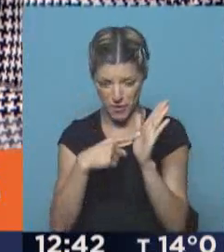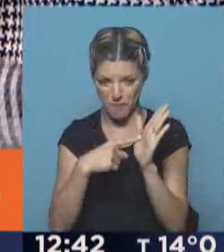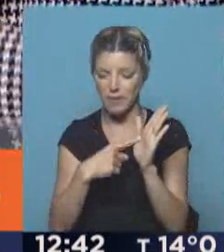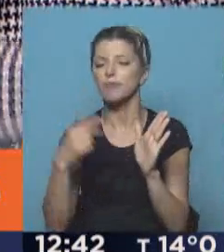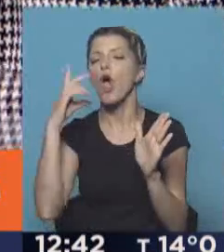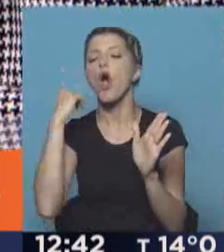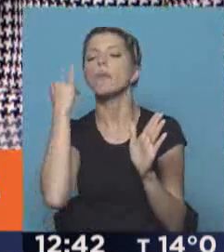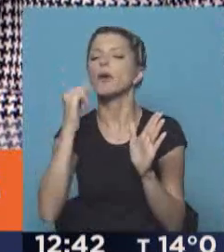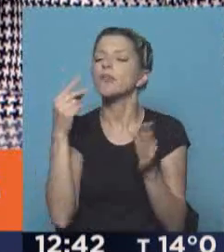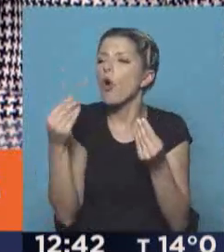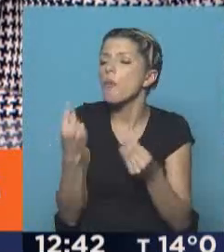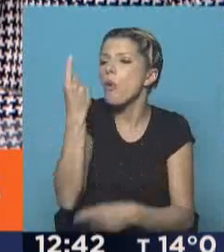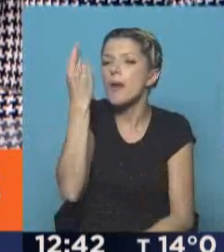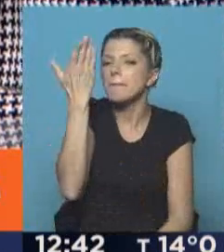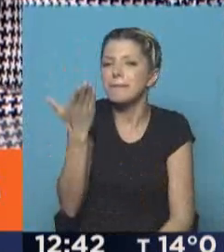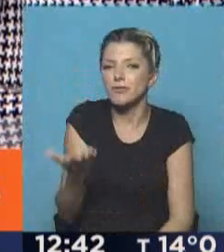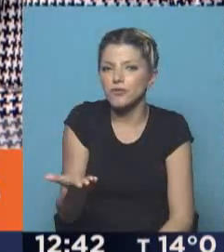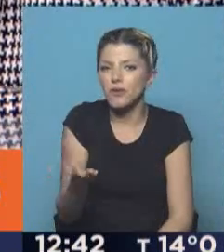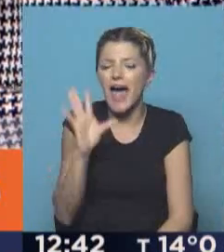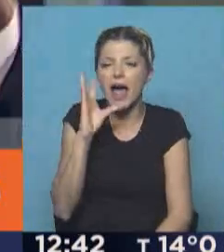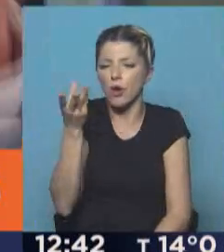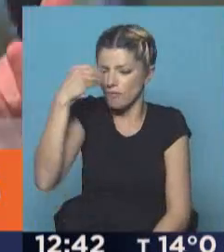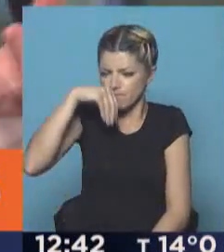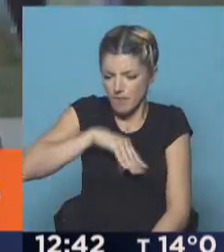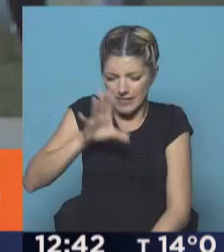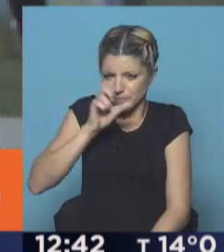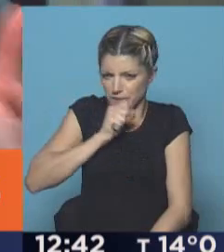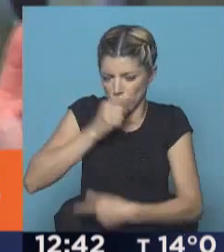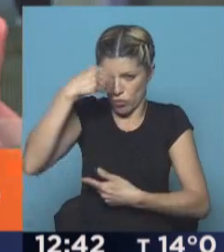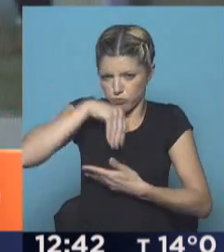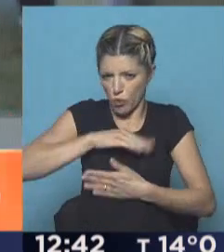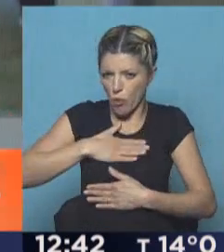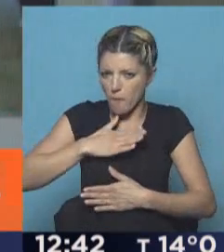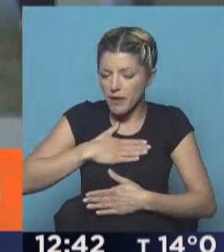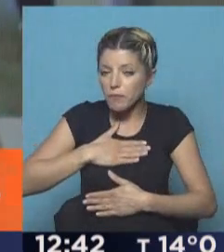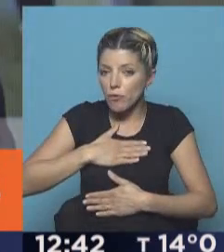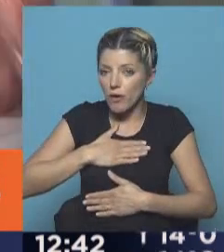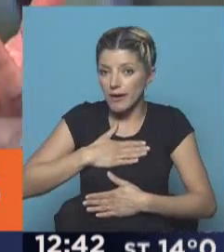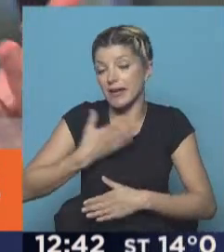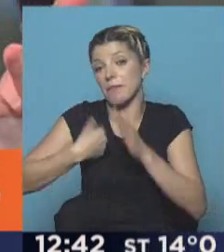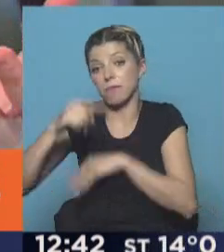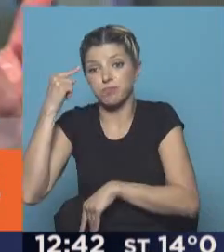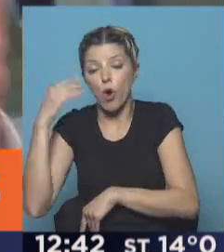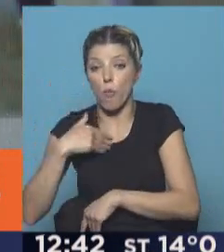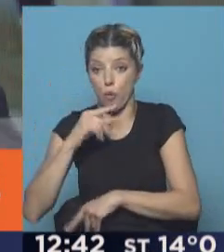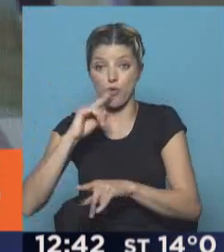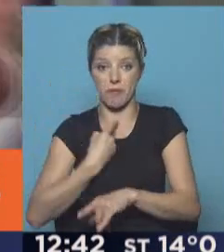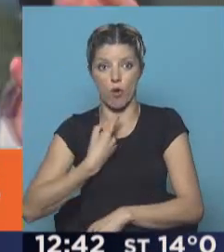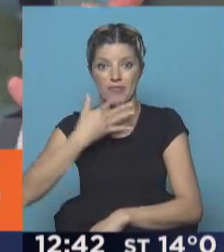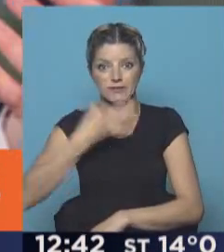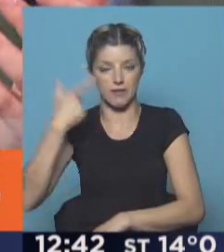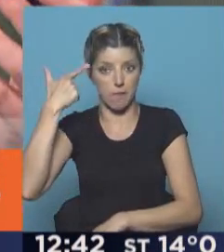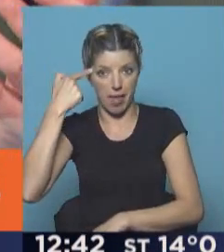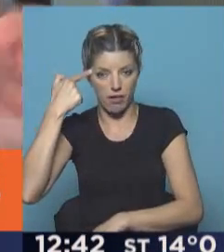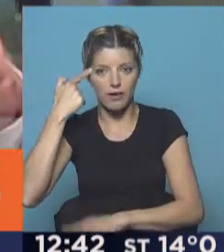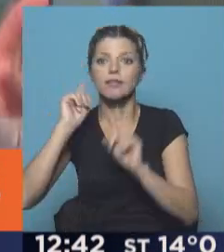tratar de entender cómo un fenómeno muy íntimo, muy individual, muy personal, quizás el más personal de todos, como quitarse la vida, tenía también una